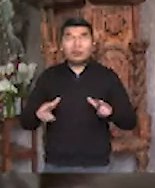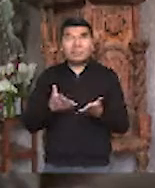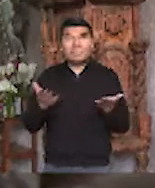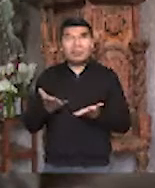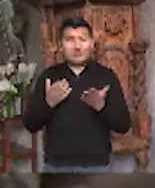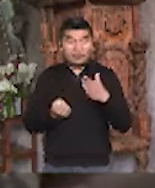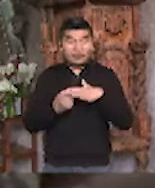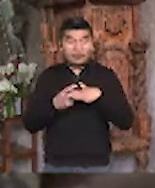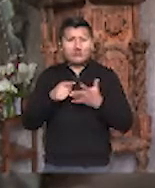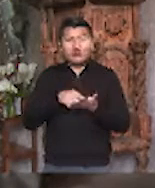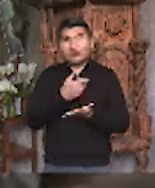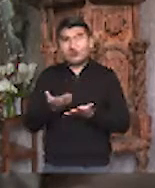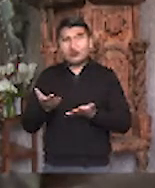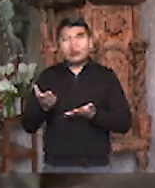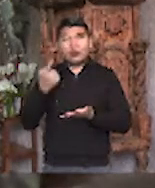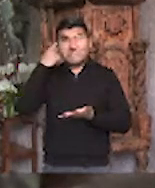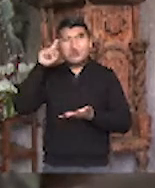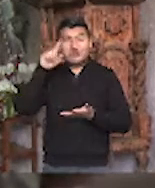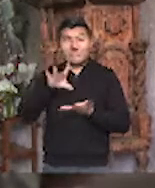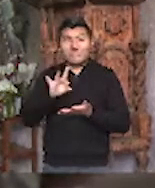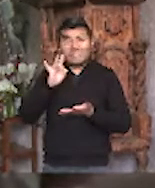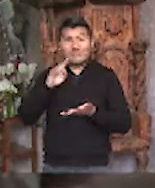para encontrar el significado